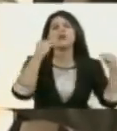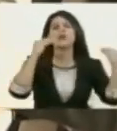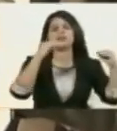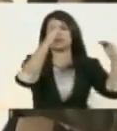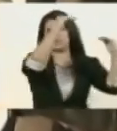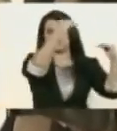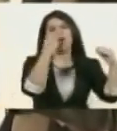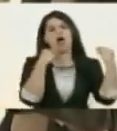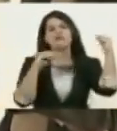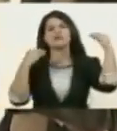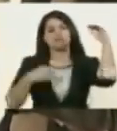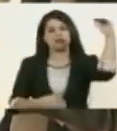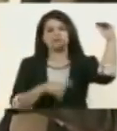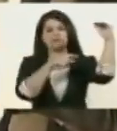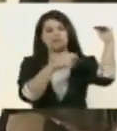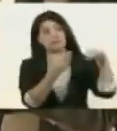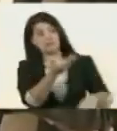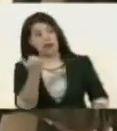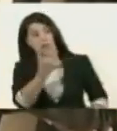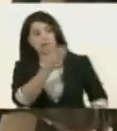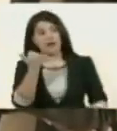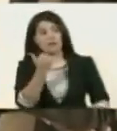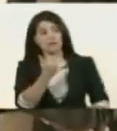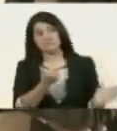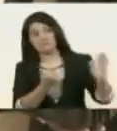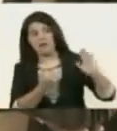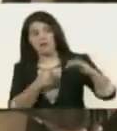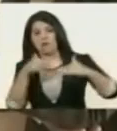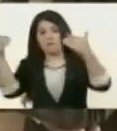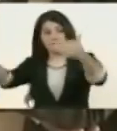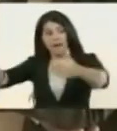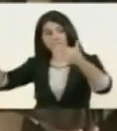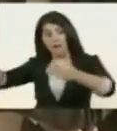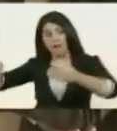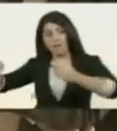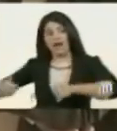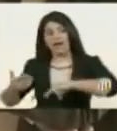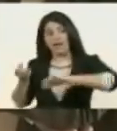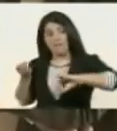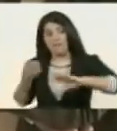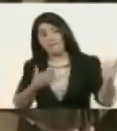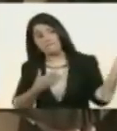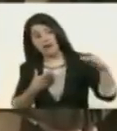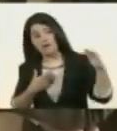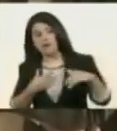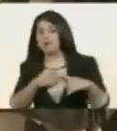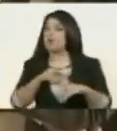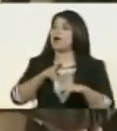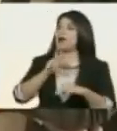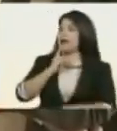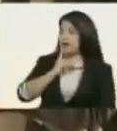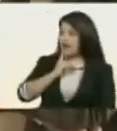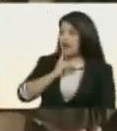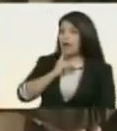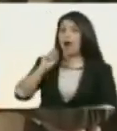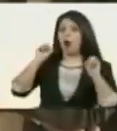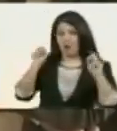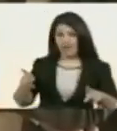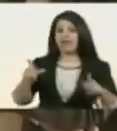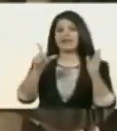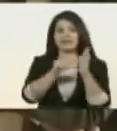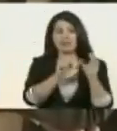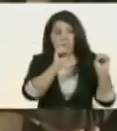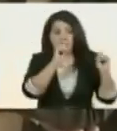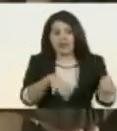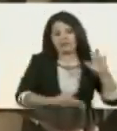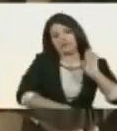los invitó para la guarimba, los invitó para ir para Altamira y ellos se salieron del liceo y se fueron para la